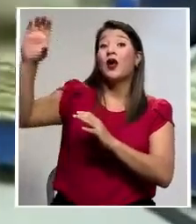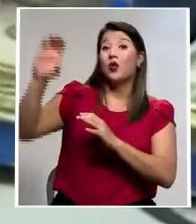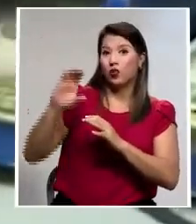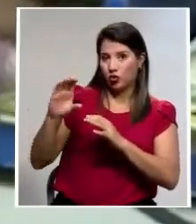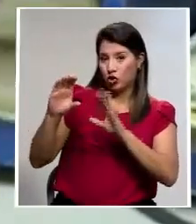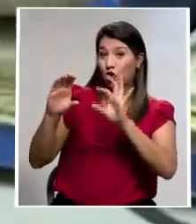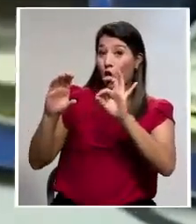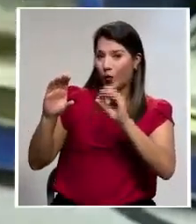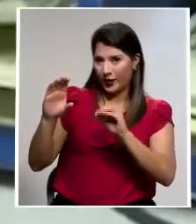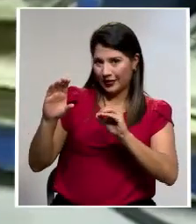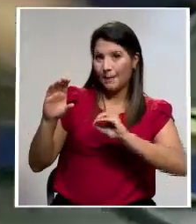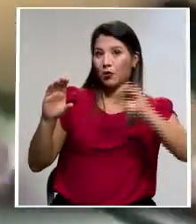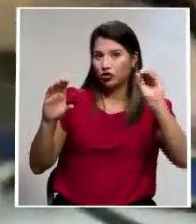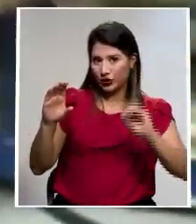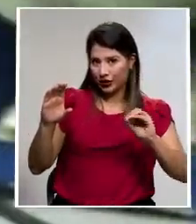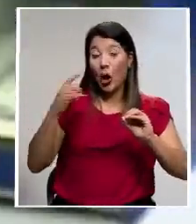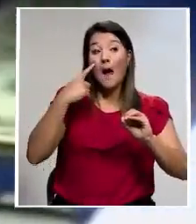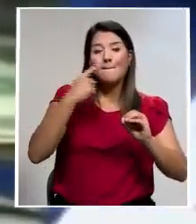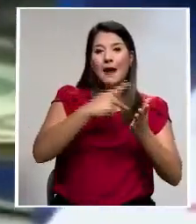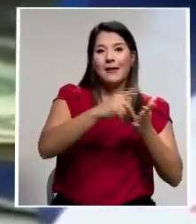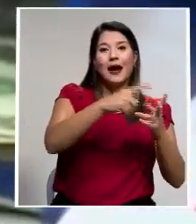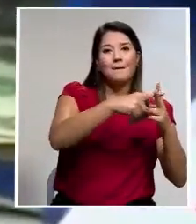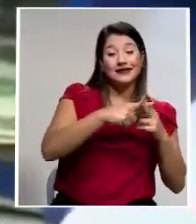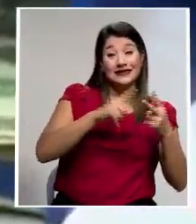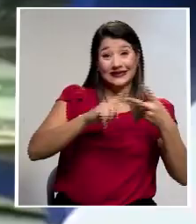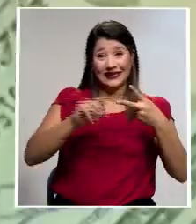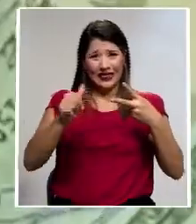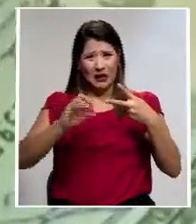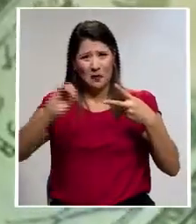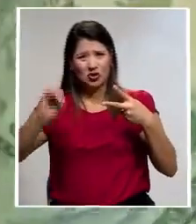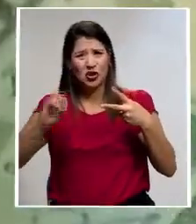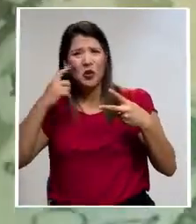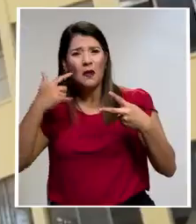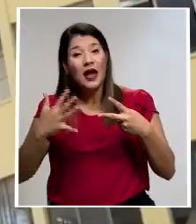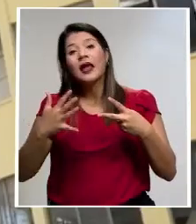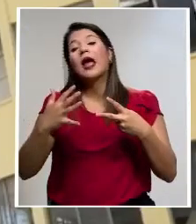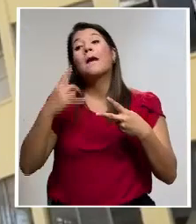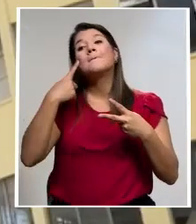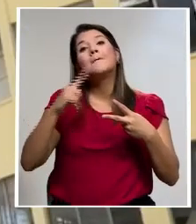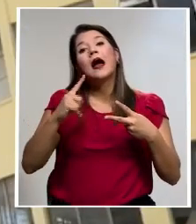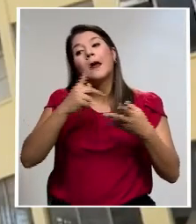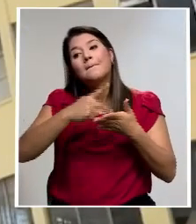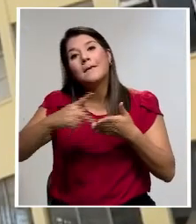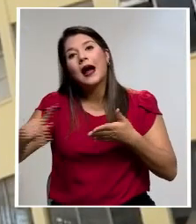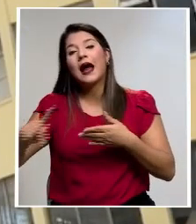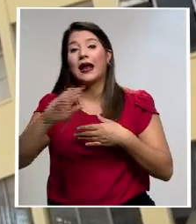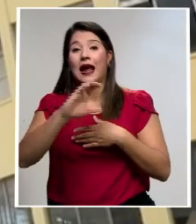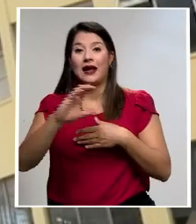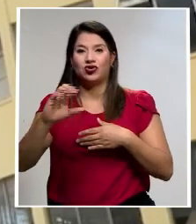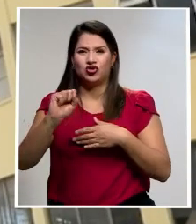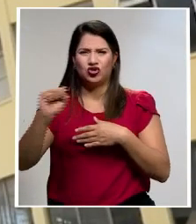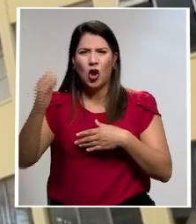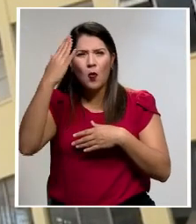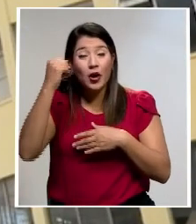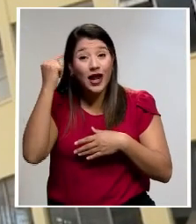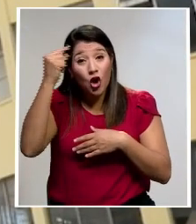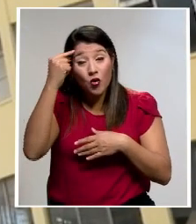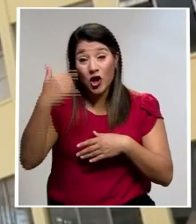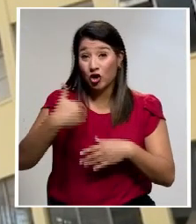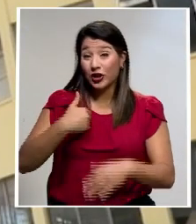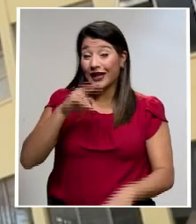concretar acá en el Congreso, irá para la deuda del Estado con la Caja Costarricense del Seguro Social, la cual supera los